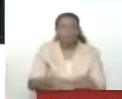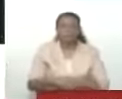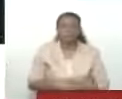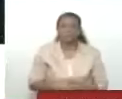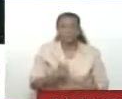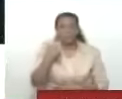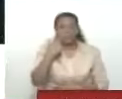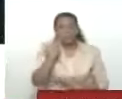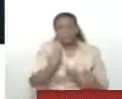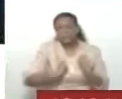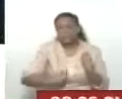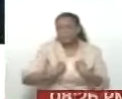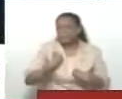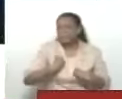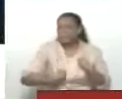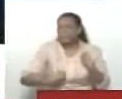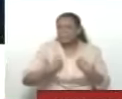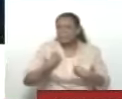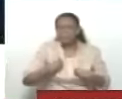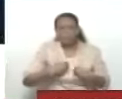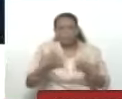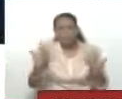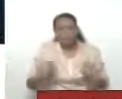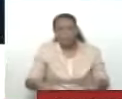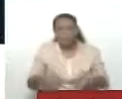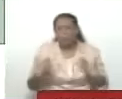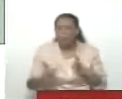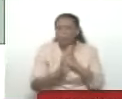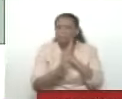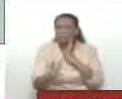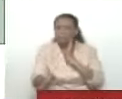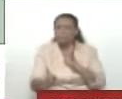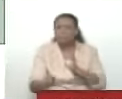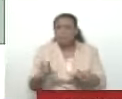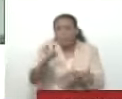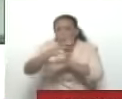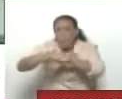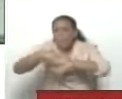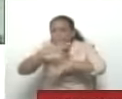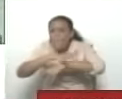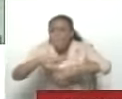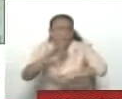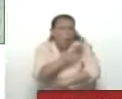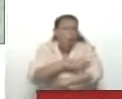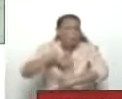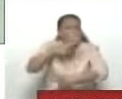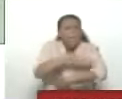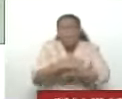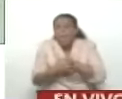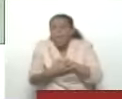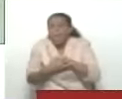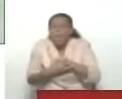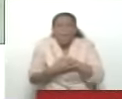fue muy conmovedor ver salir a todo el personal diplomático mexicano, incluso con sus mascotas, presidente, de un momento a